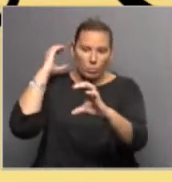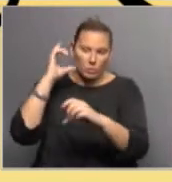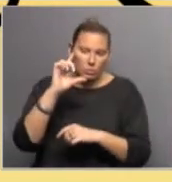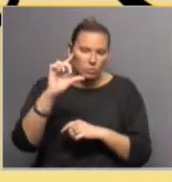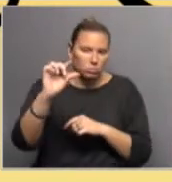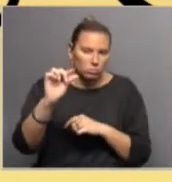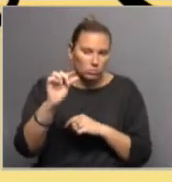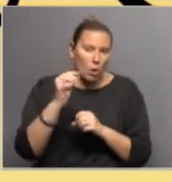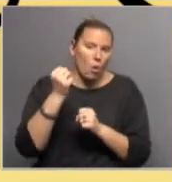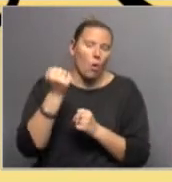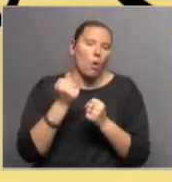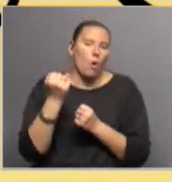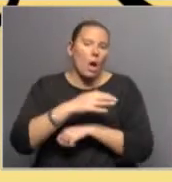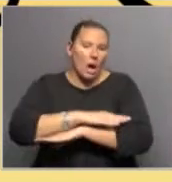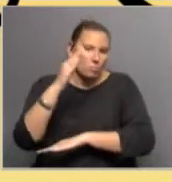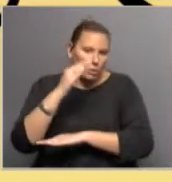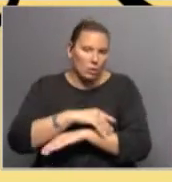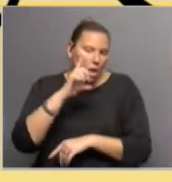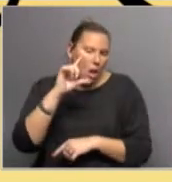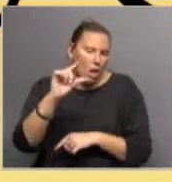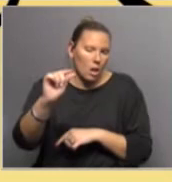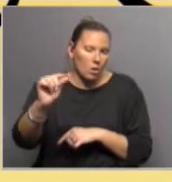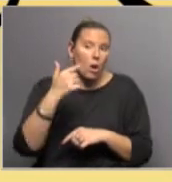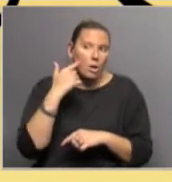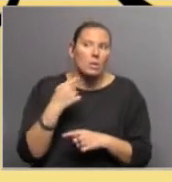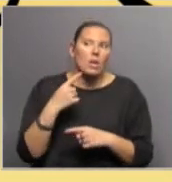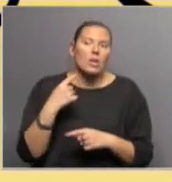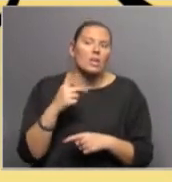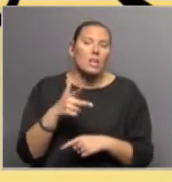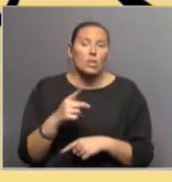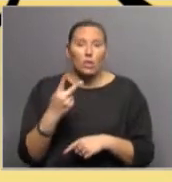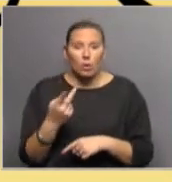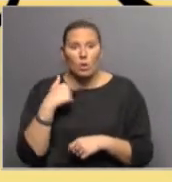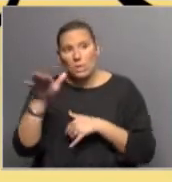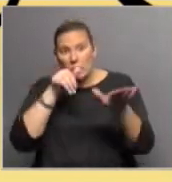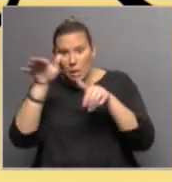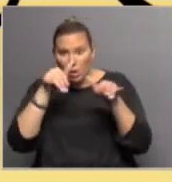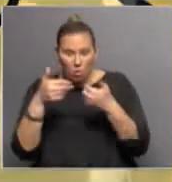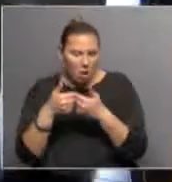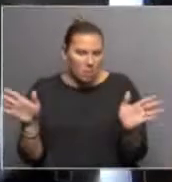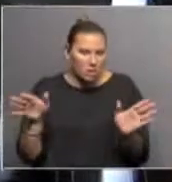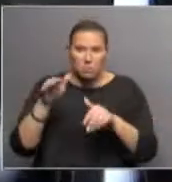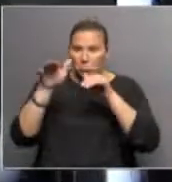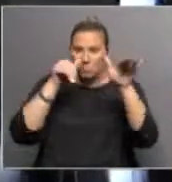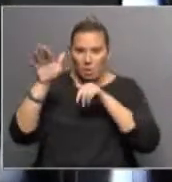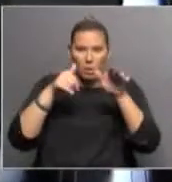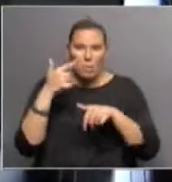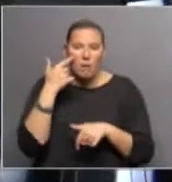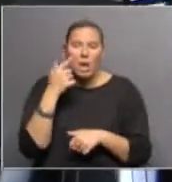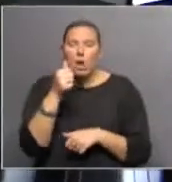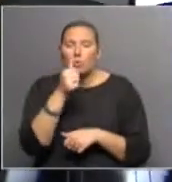sean en base a hidrógeno. Entonces, para eso estamos pensando hacer una convocatoria, un proceso abierto de convocatoria para justamente tener una